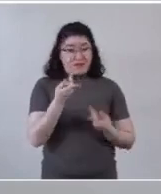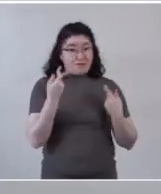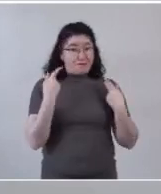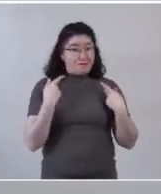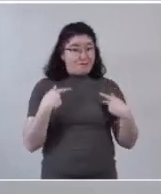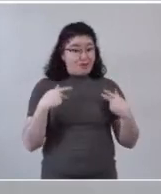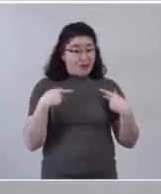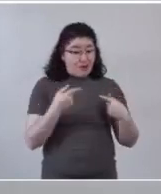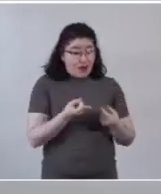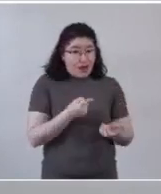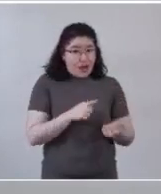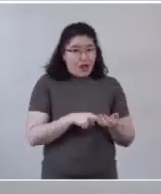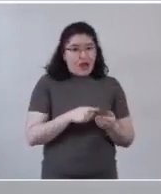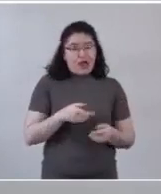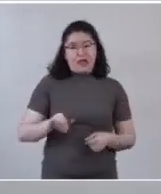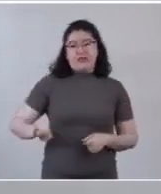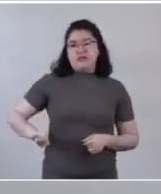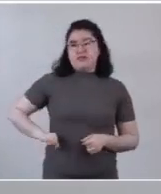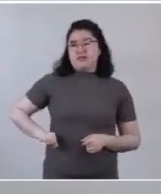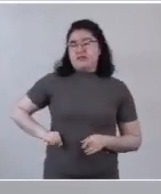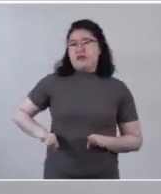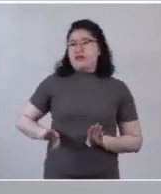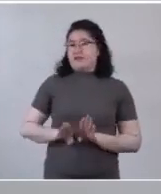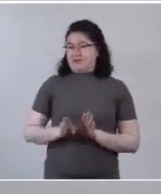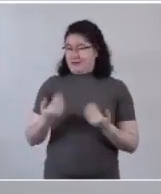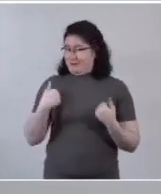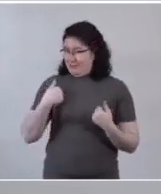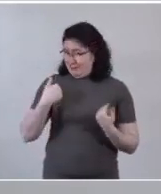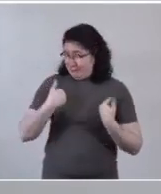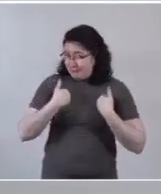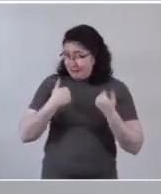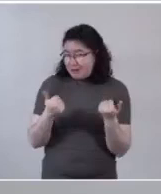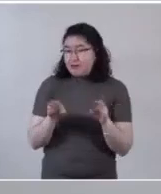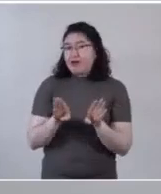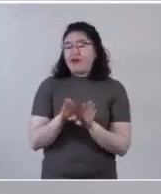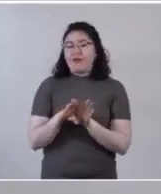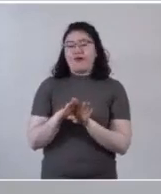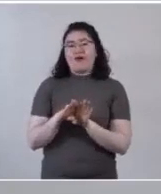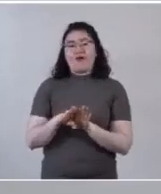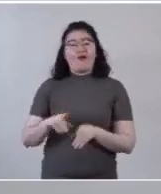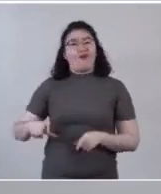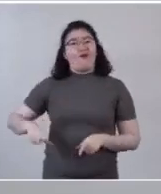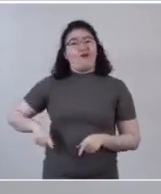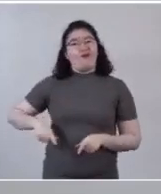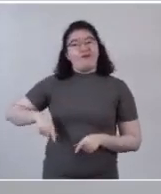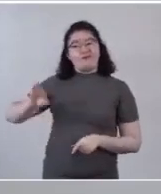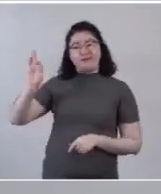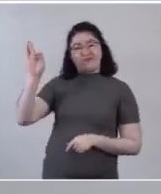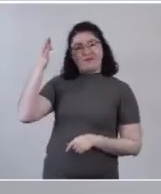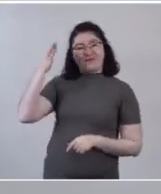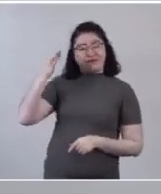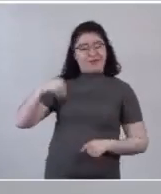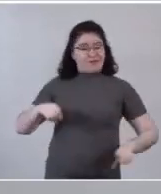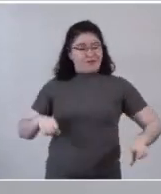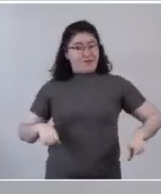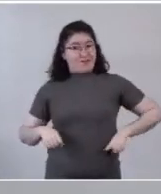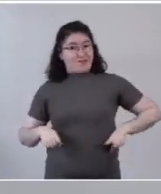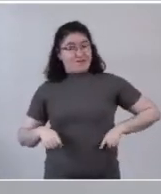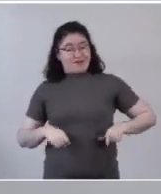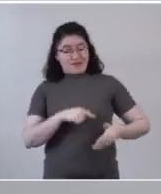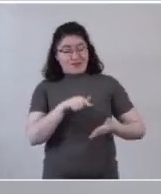que hay personas interesadas, o al menos así lo entiendo, en querer dividir al gobierno federal con el gobierno local. Usted